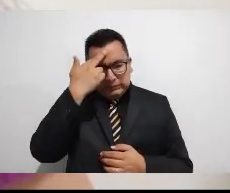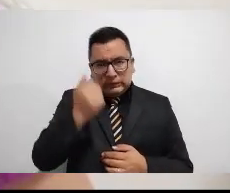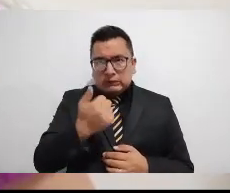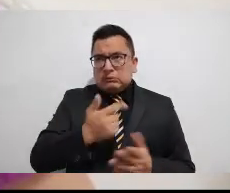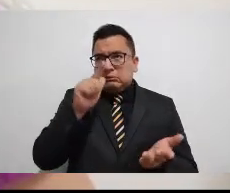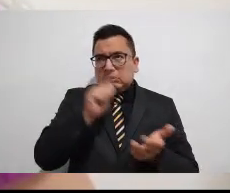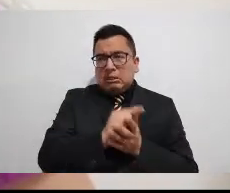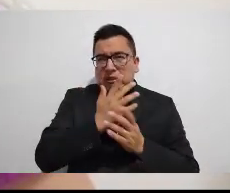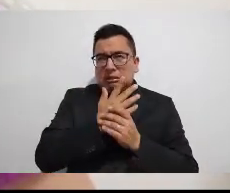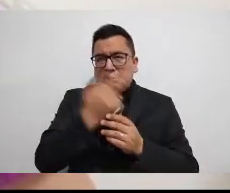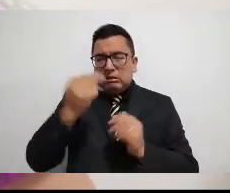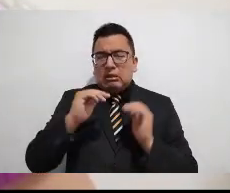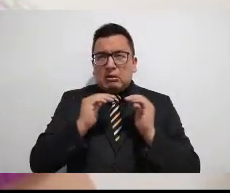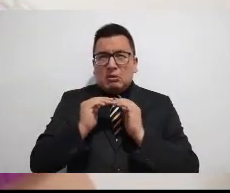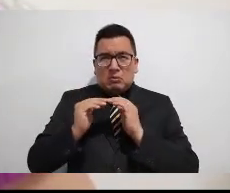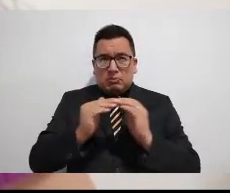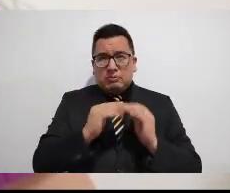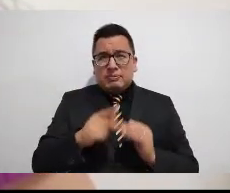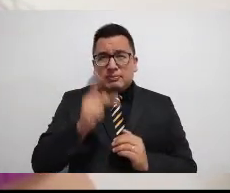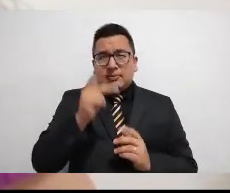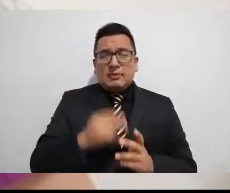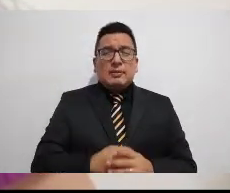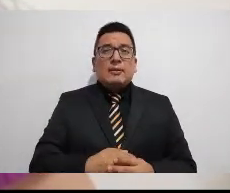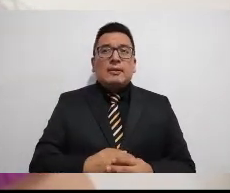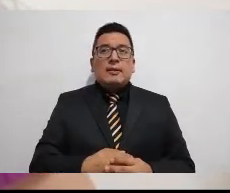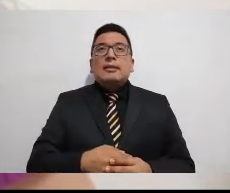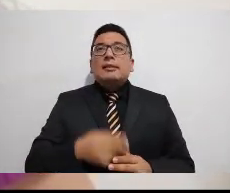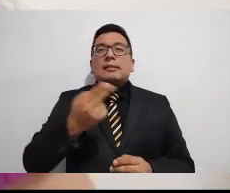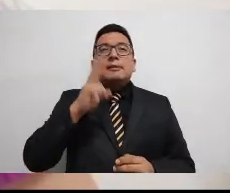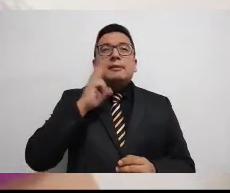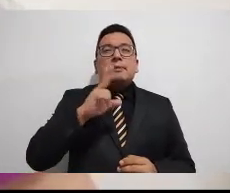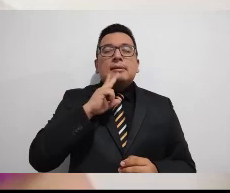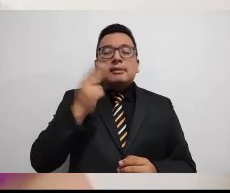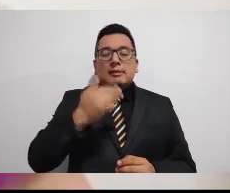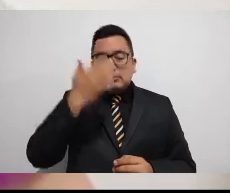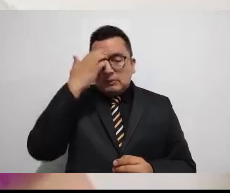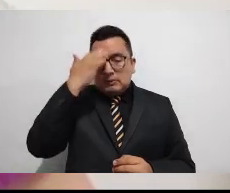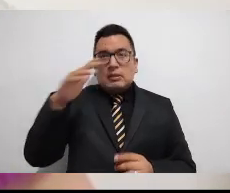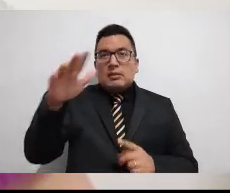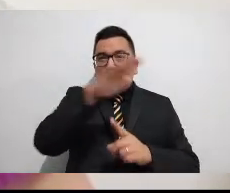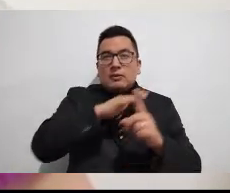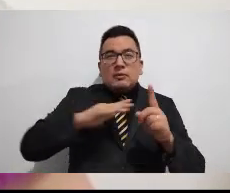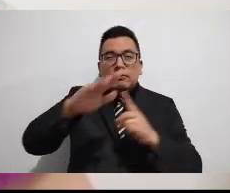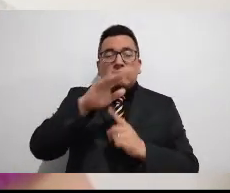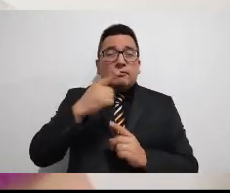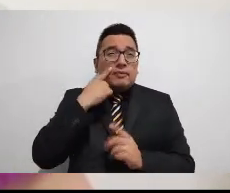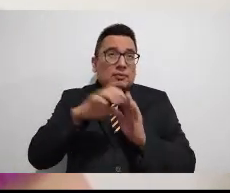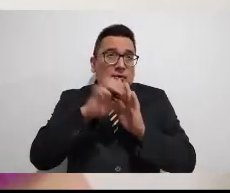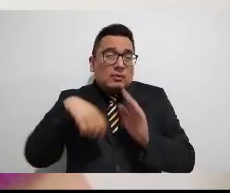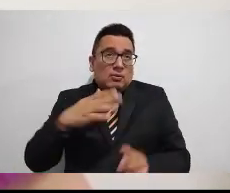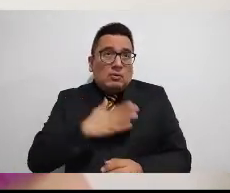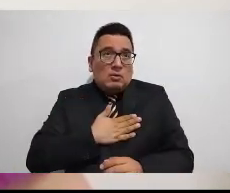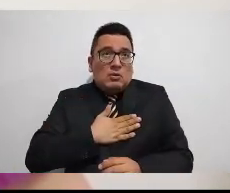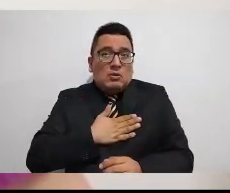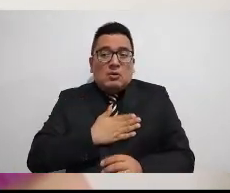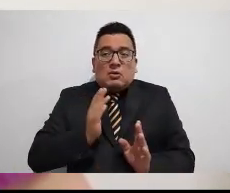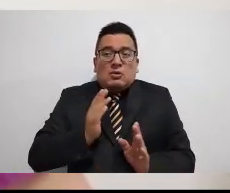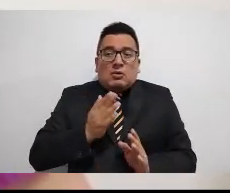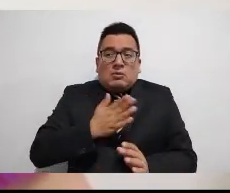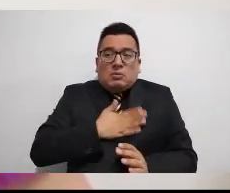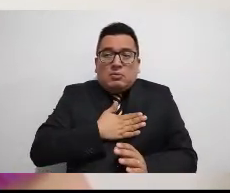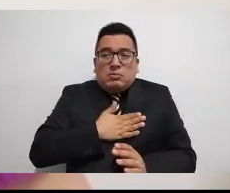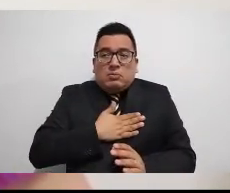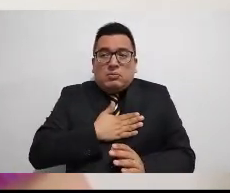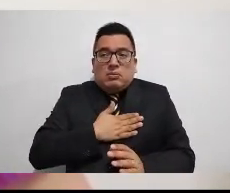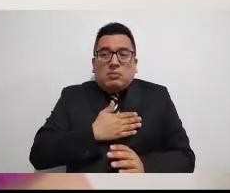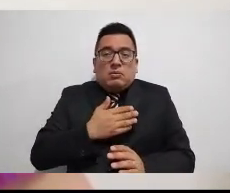constitucional, pero hay que entender situadamente los contextos. Yo misma, ¿no? Pues yo no sé si podría ejercer un